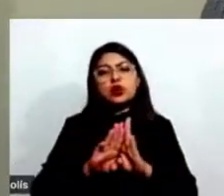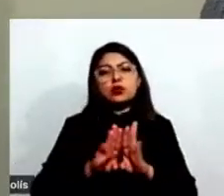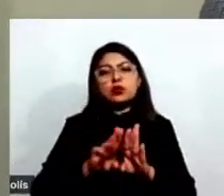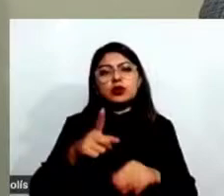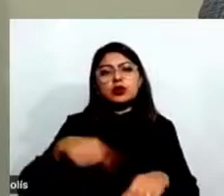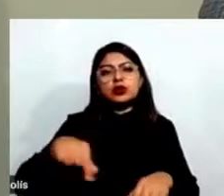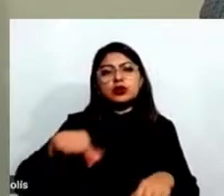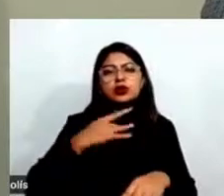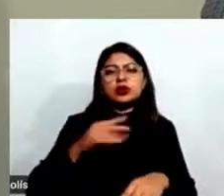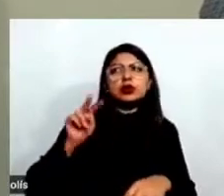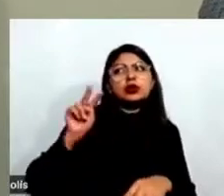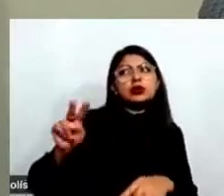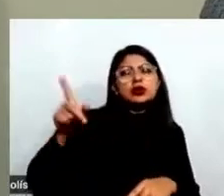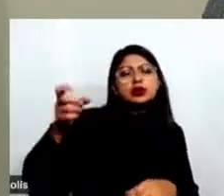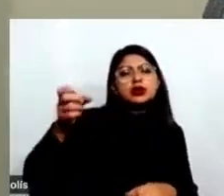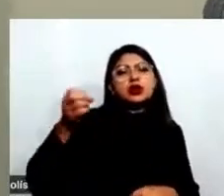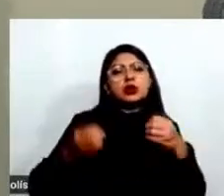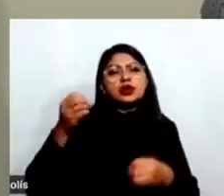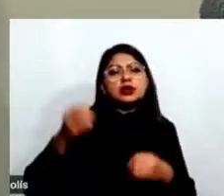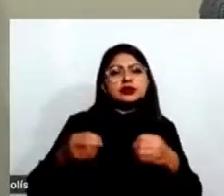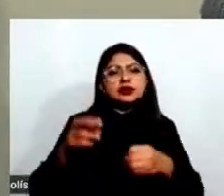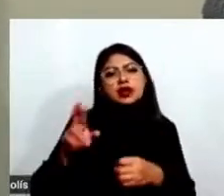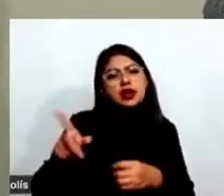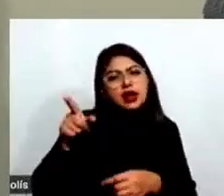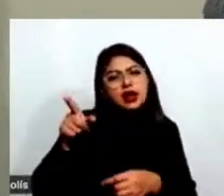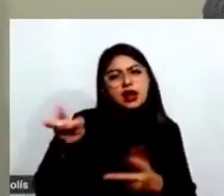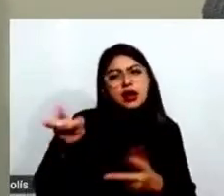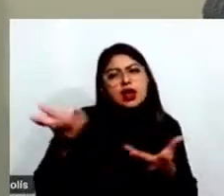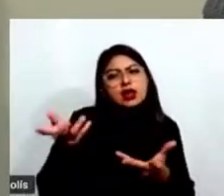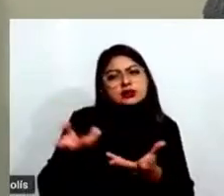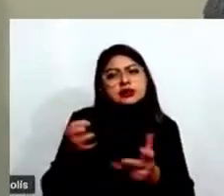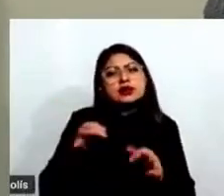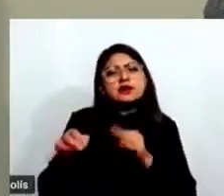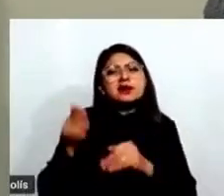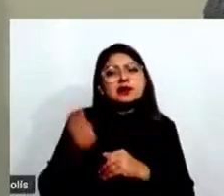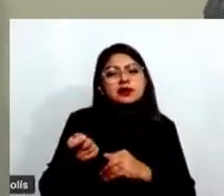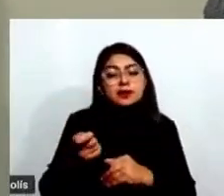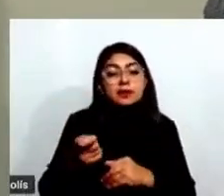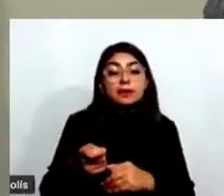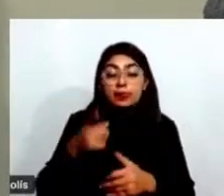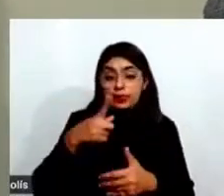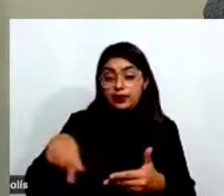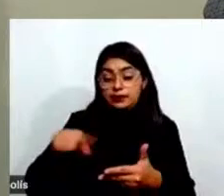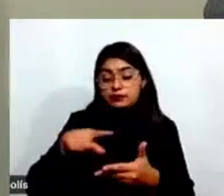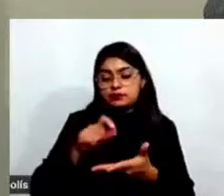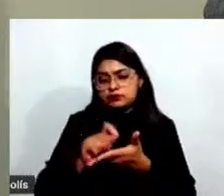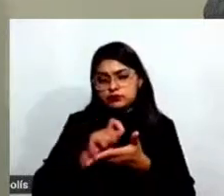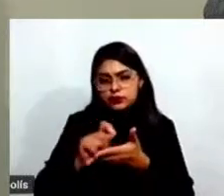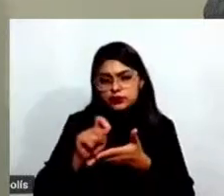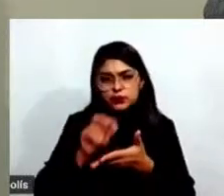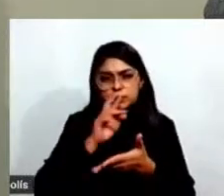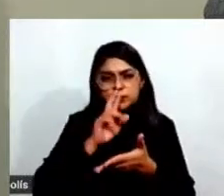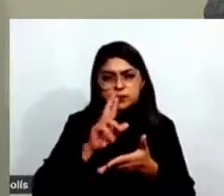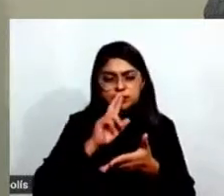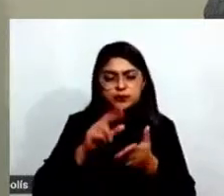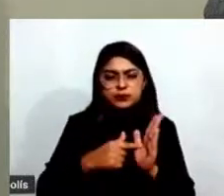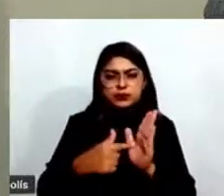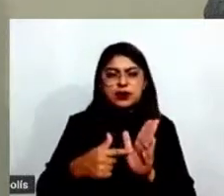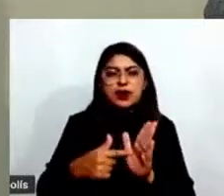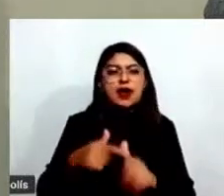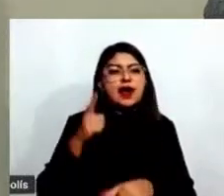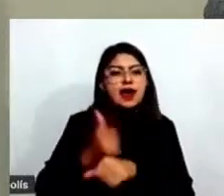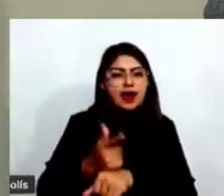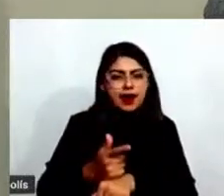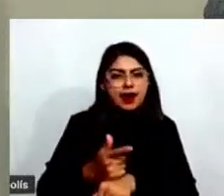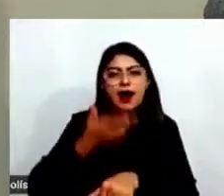la motivación, que de esa forma se podía entender cumplido el deber de motivar la decisión. Porque, insisto, la Corte dice,